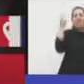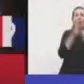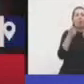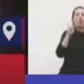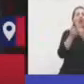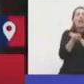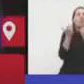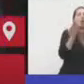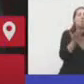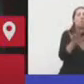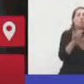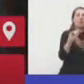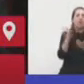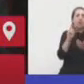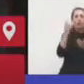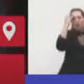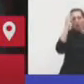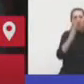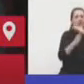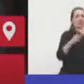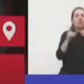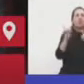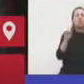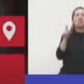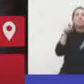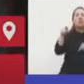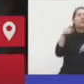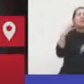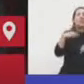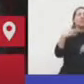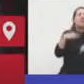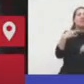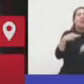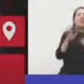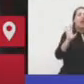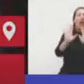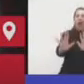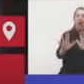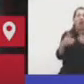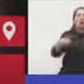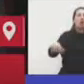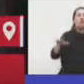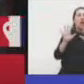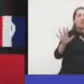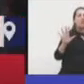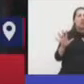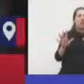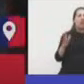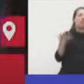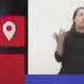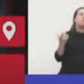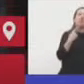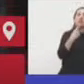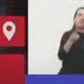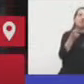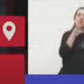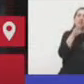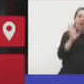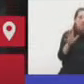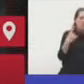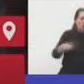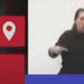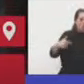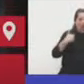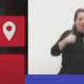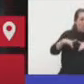anonimato invita a la cobardía. Claro. El anonimato invita a la agresión gratuita. Los periodistas decimos cosas fuertes algunas veces,